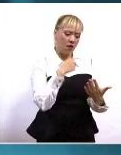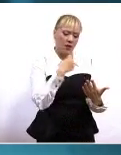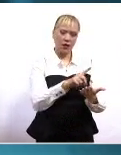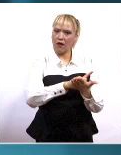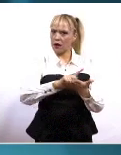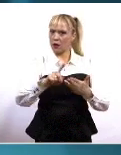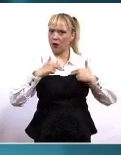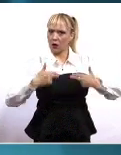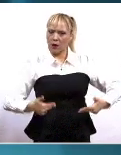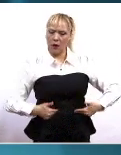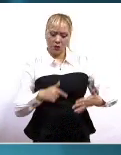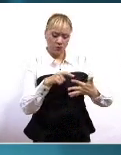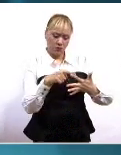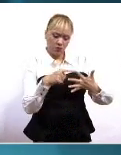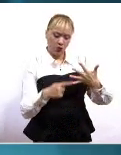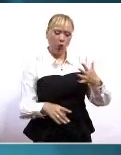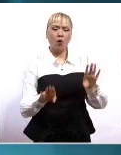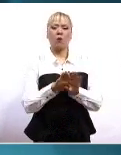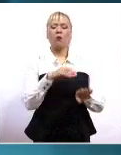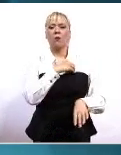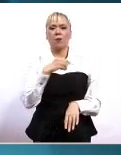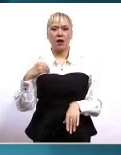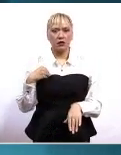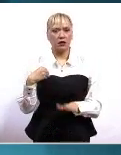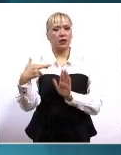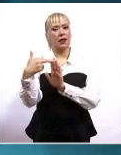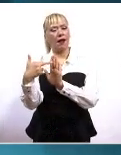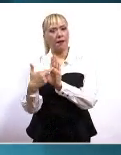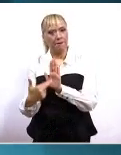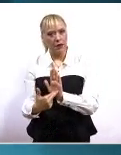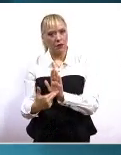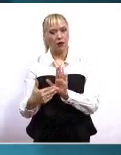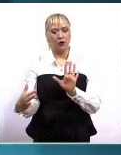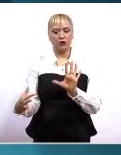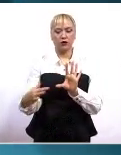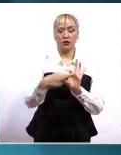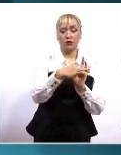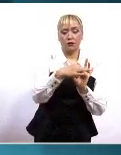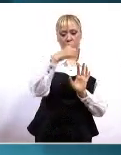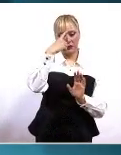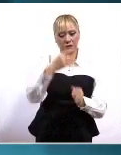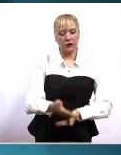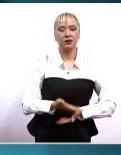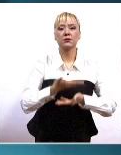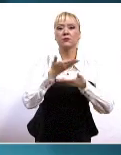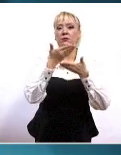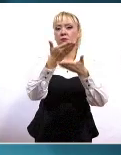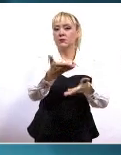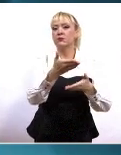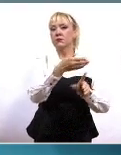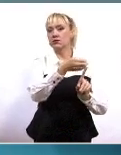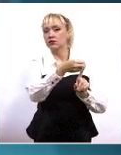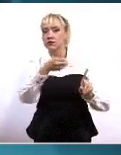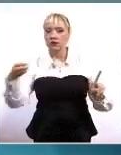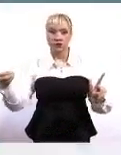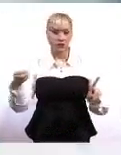las obligaciones, cómo se traducen en reglas específicas y cómo esas reglas tratamos de llevarlas a indicadores.